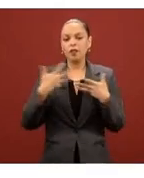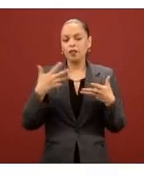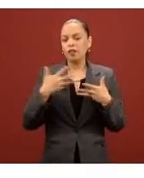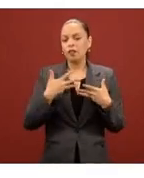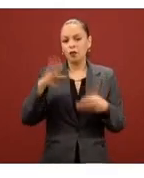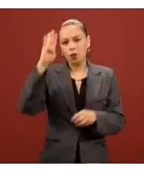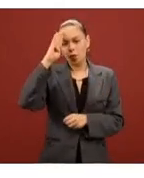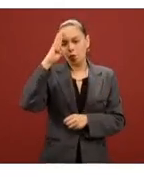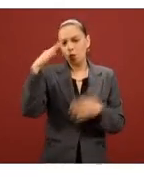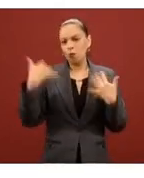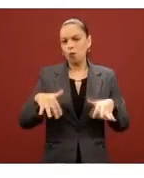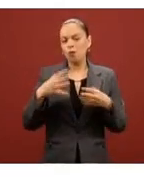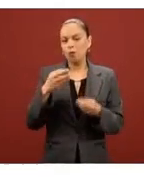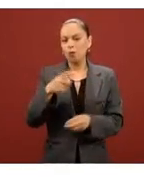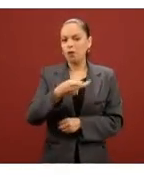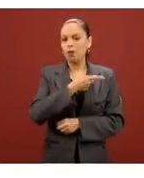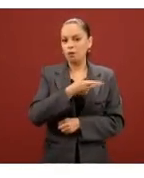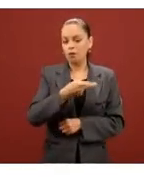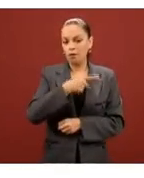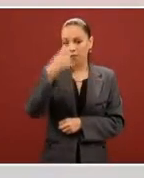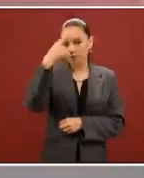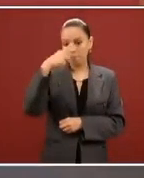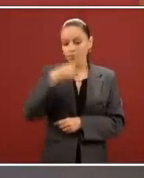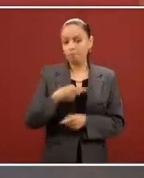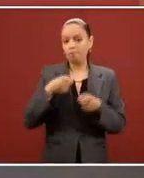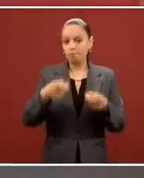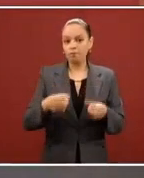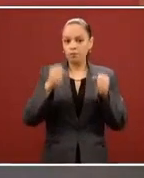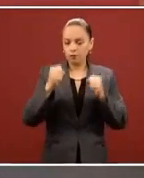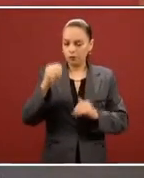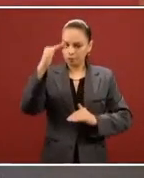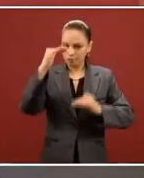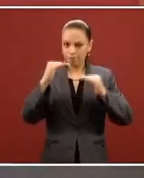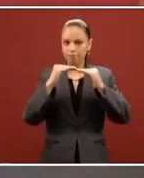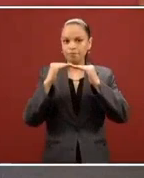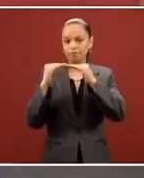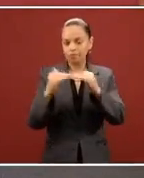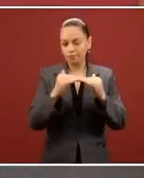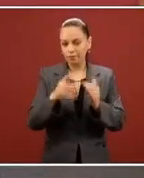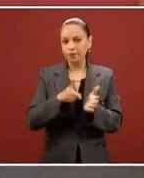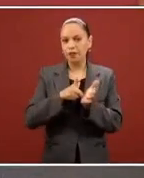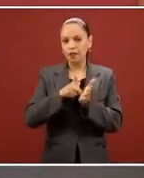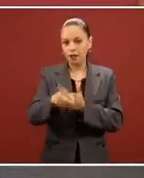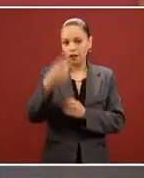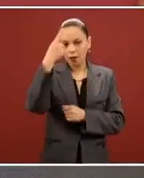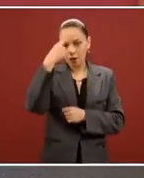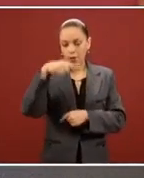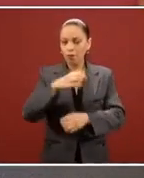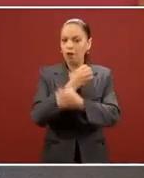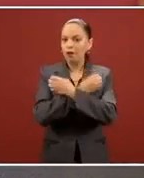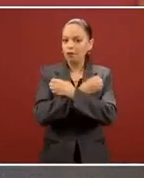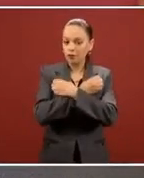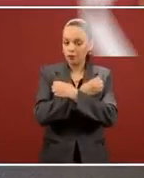pobreza, para garantizar con equidad el derecho a la educación.